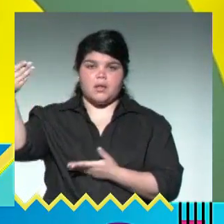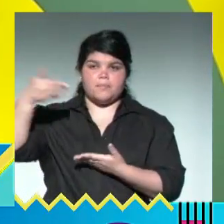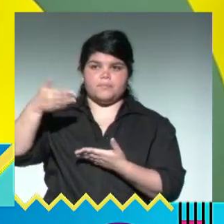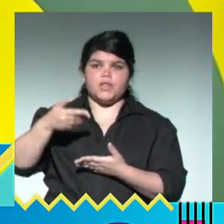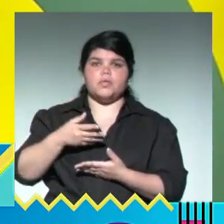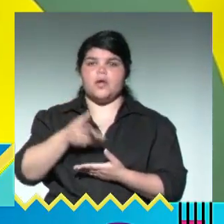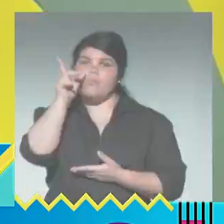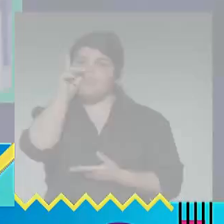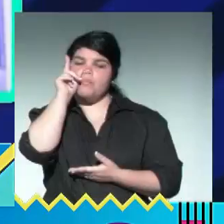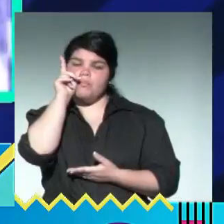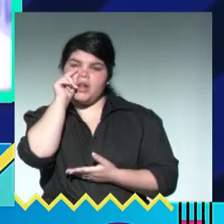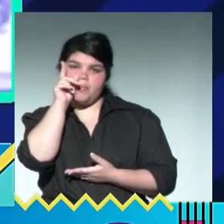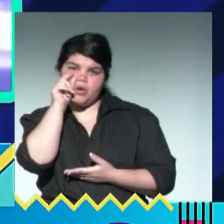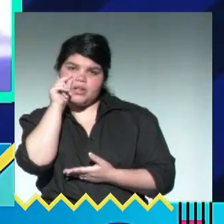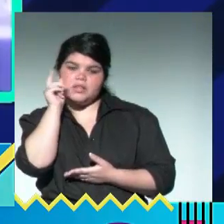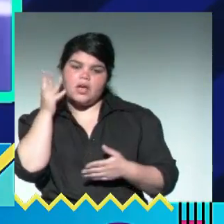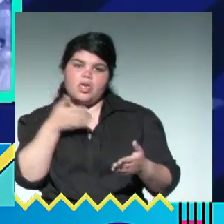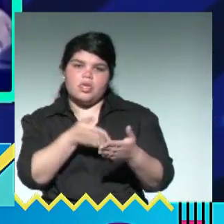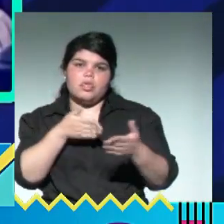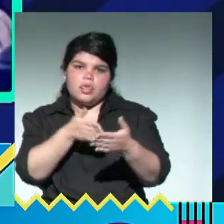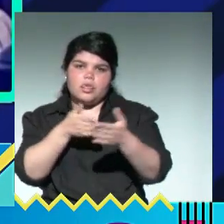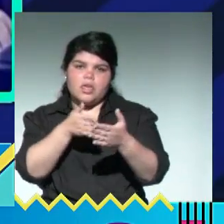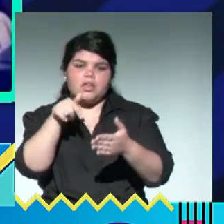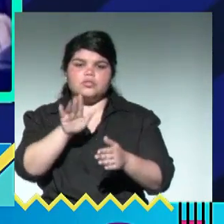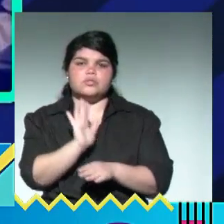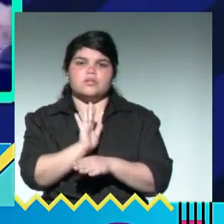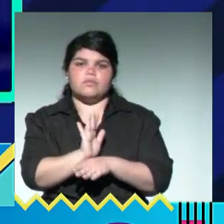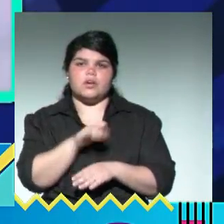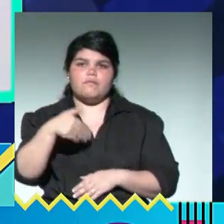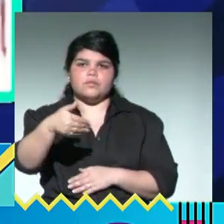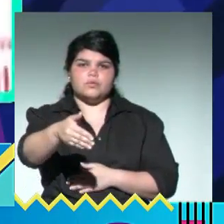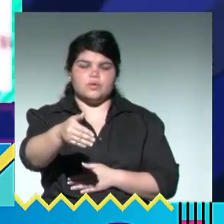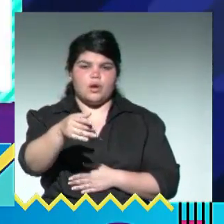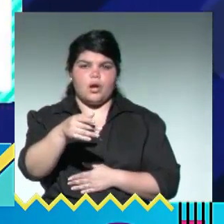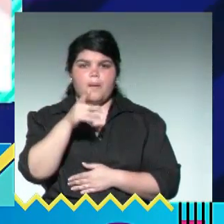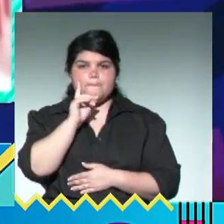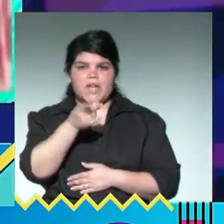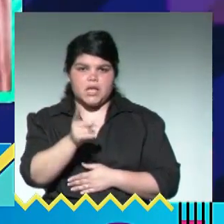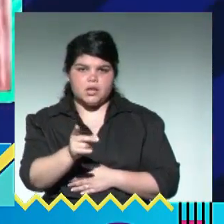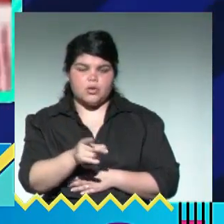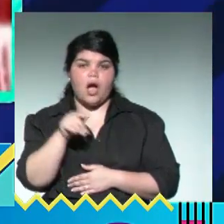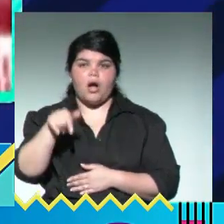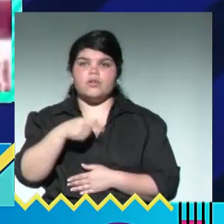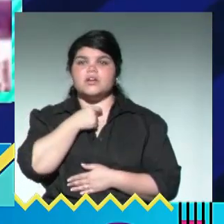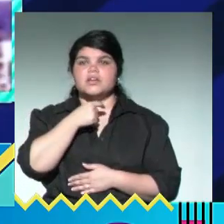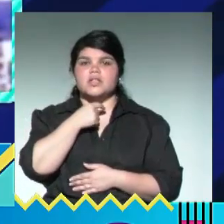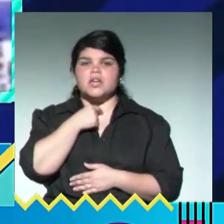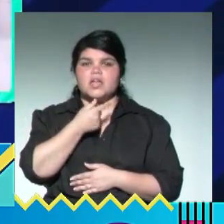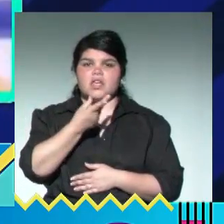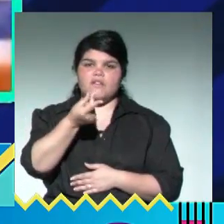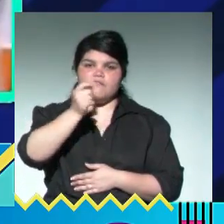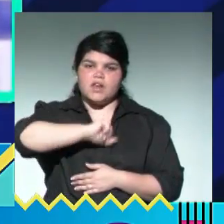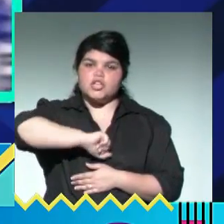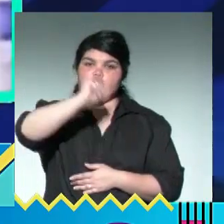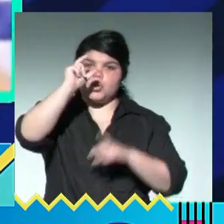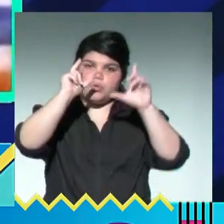están poniendo a la economía en riesgo, ¿sí? O sea, lo que está haciendo es tratar de bajar la tasa de interés, la tasa de inflación,